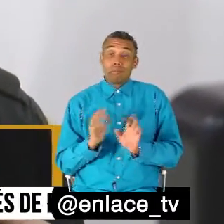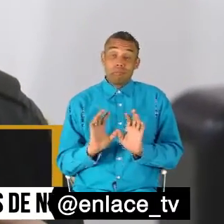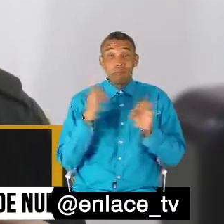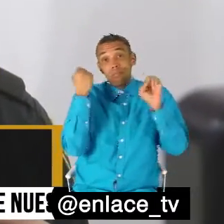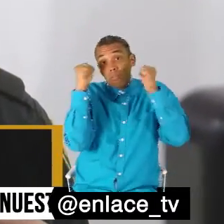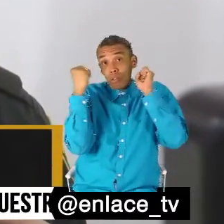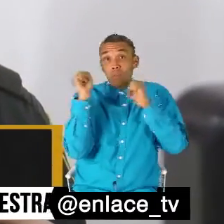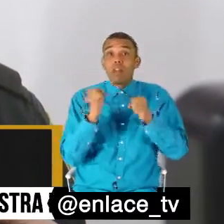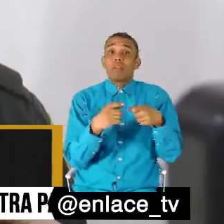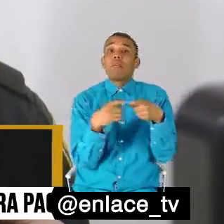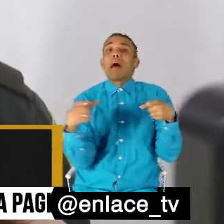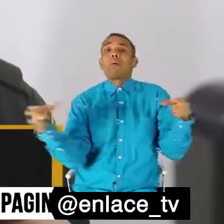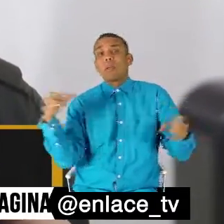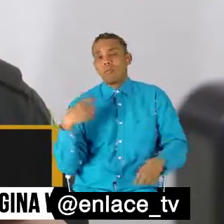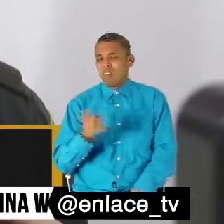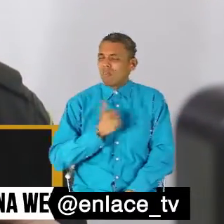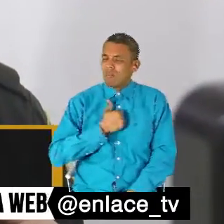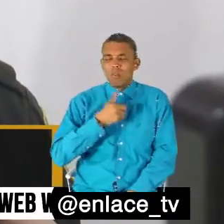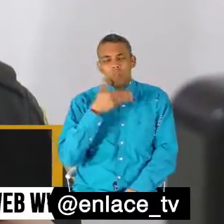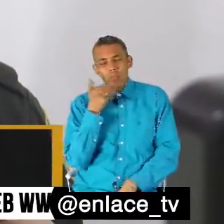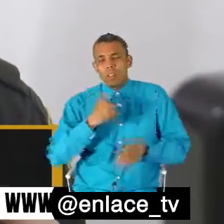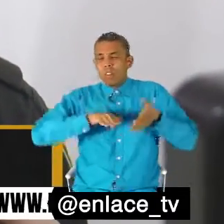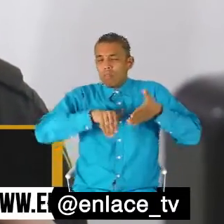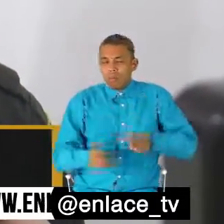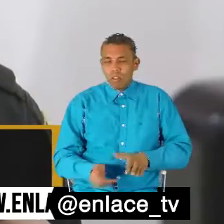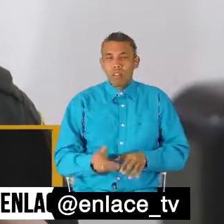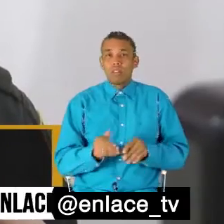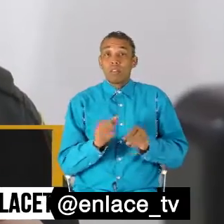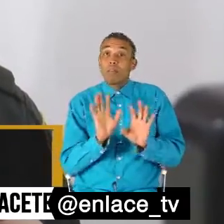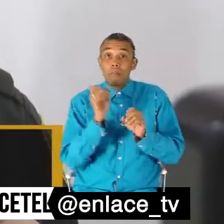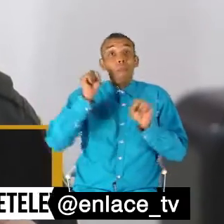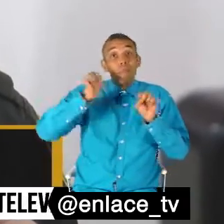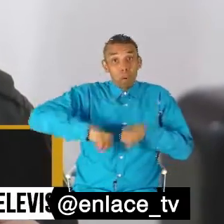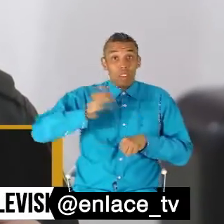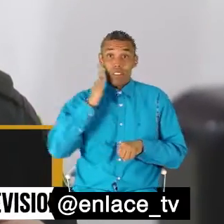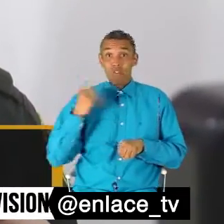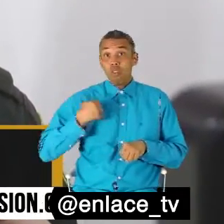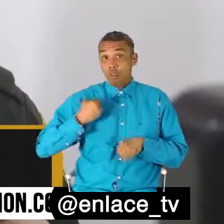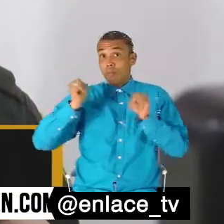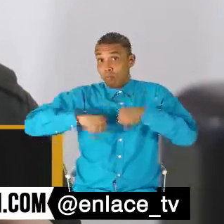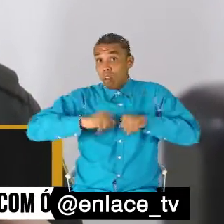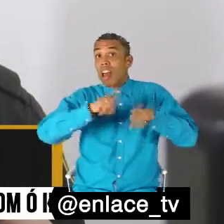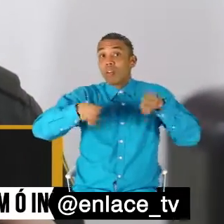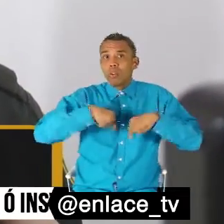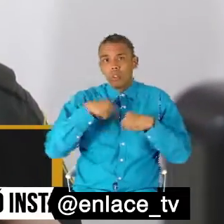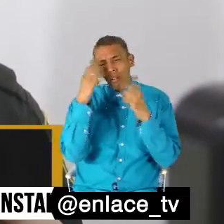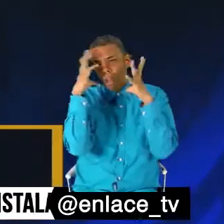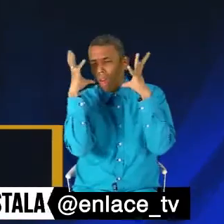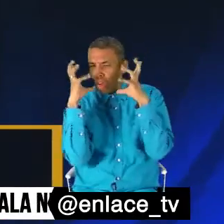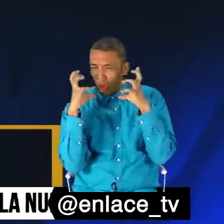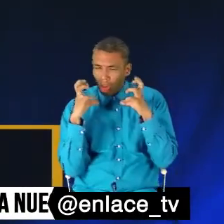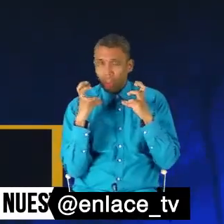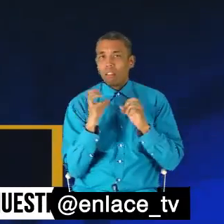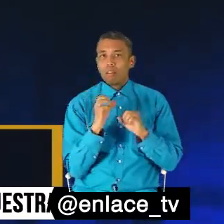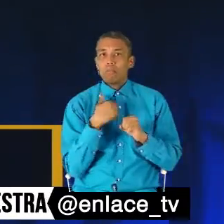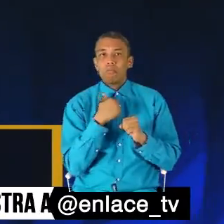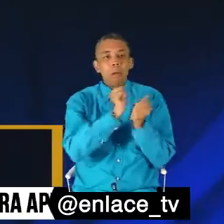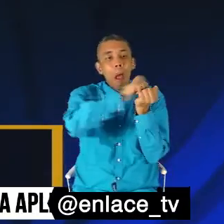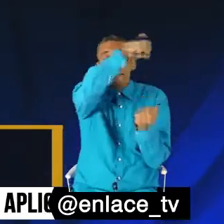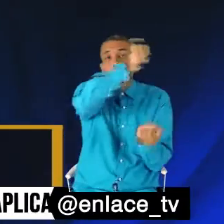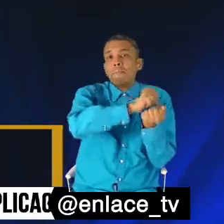pueden estar generando. Principalmente son trastornos de depresión, los cuales conllevan a esas personas a cometer pues este tipo de conductas. Luis Alejandro